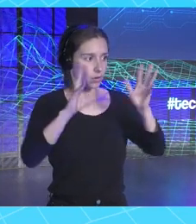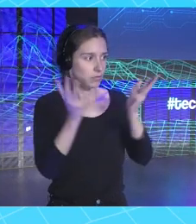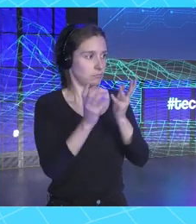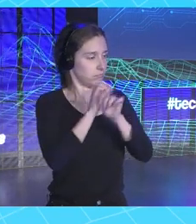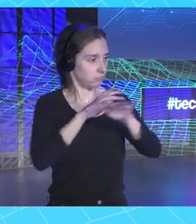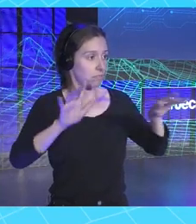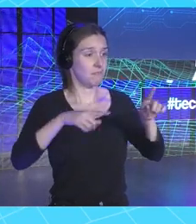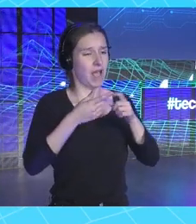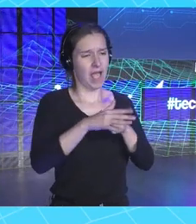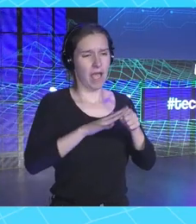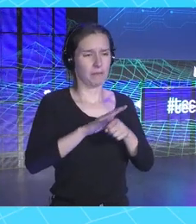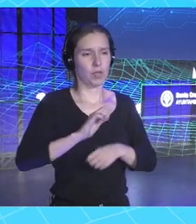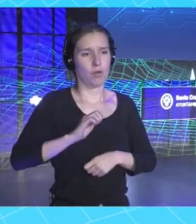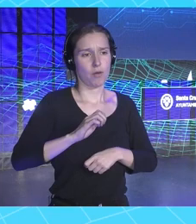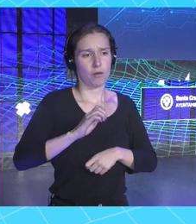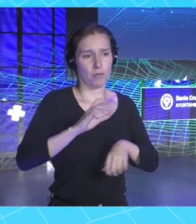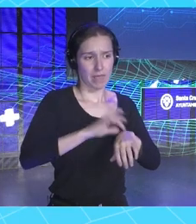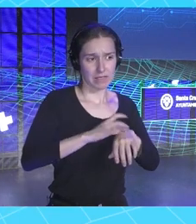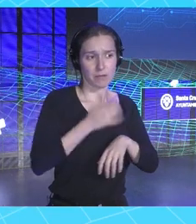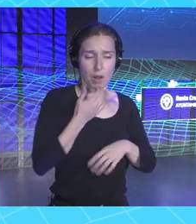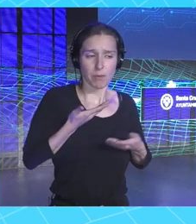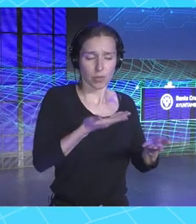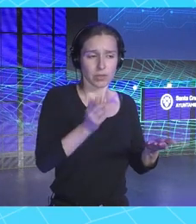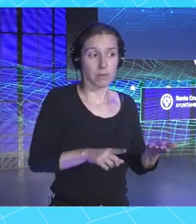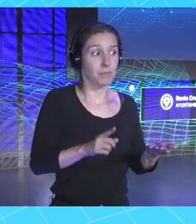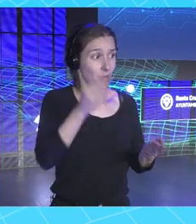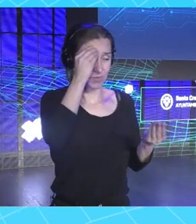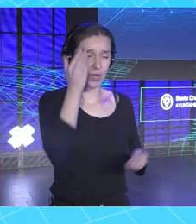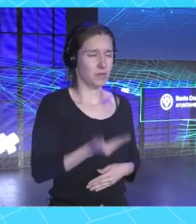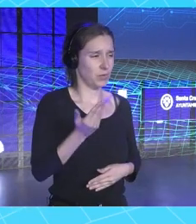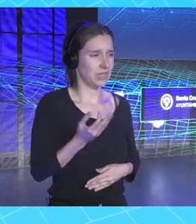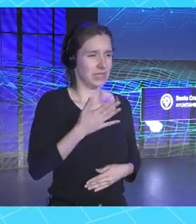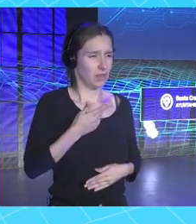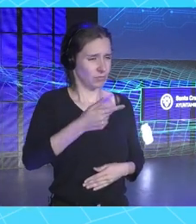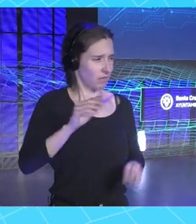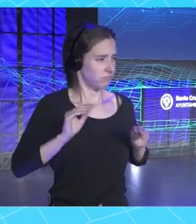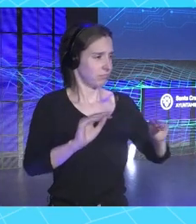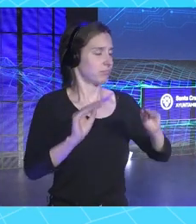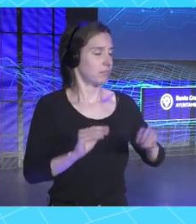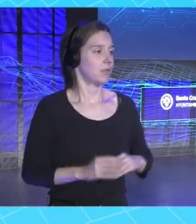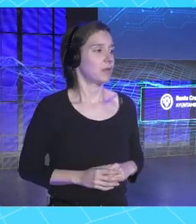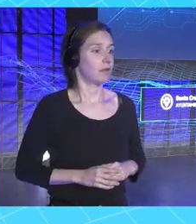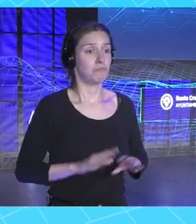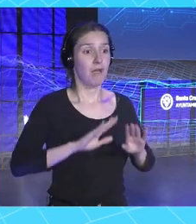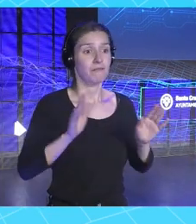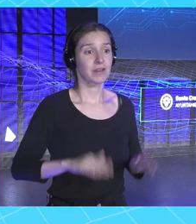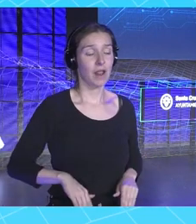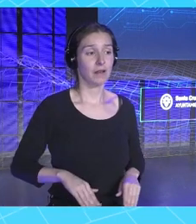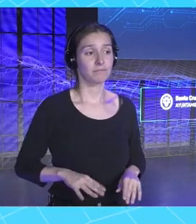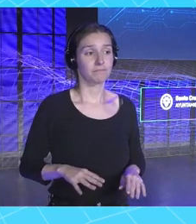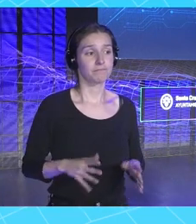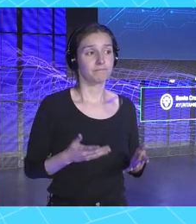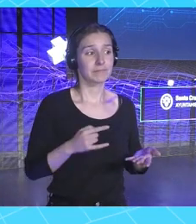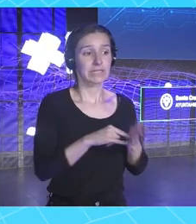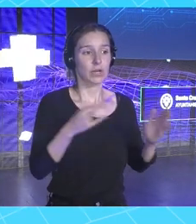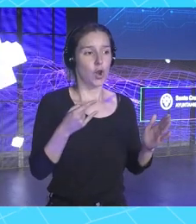Como por ejemplo el de la medicina pero lo que sí que creo que es importante que creo que os quedéis con este mensaje es que al final la tecnología